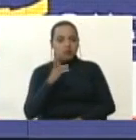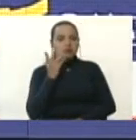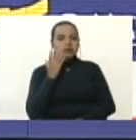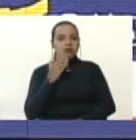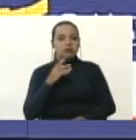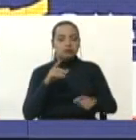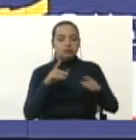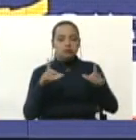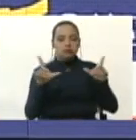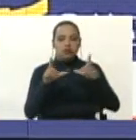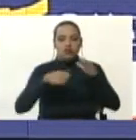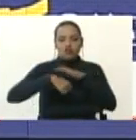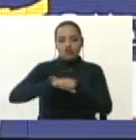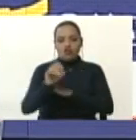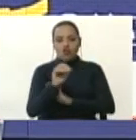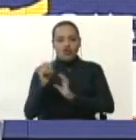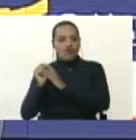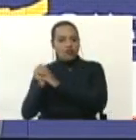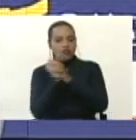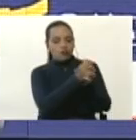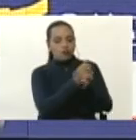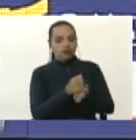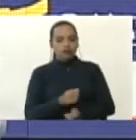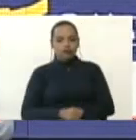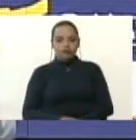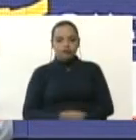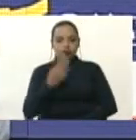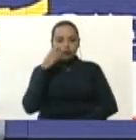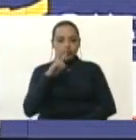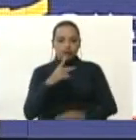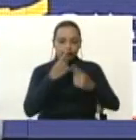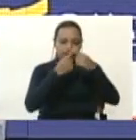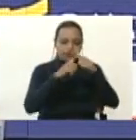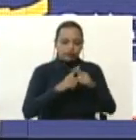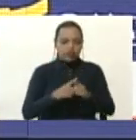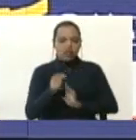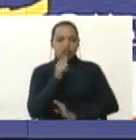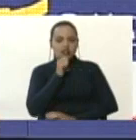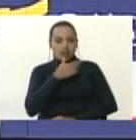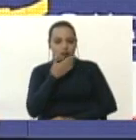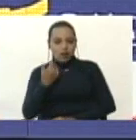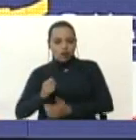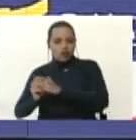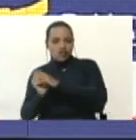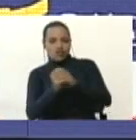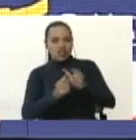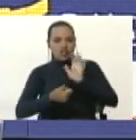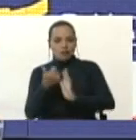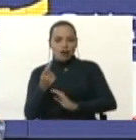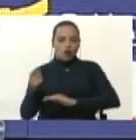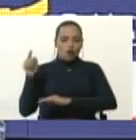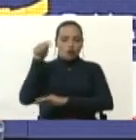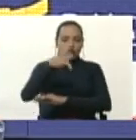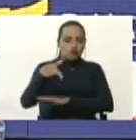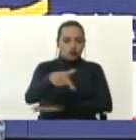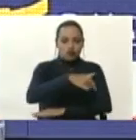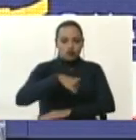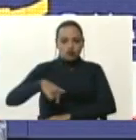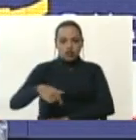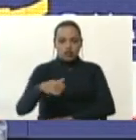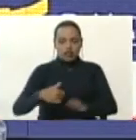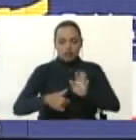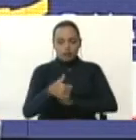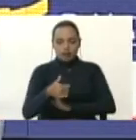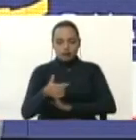de béisbol, ahorita está el béisbol, usted ve las estadísticas, quién es el mejor bateador, el que mete más jonrones, el que empuja más